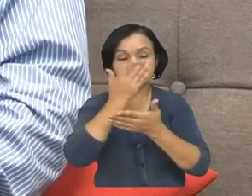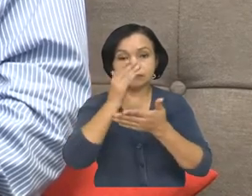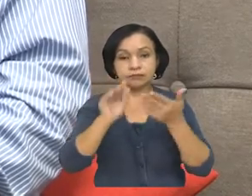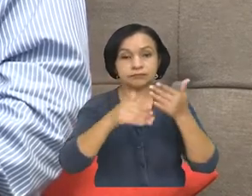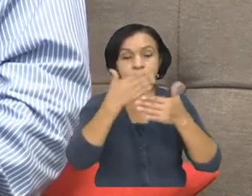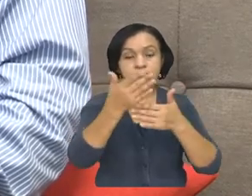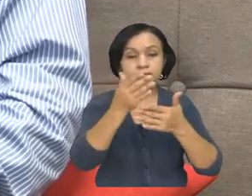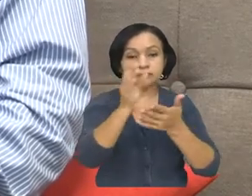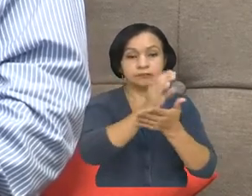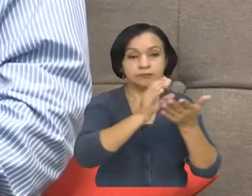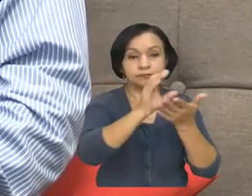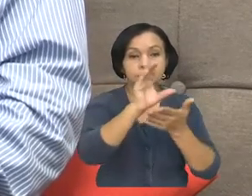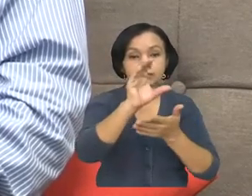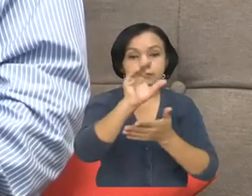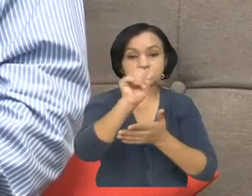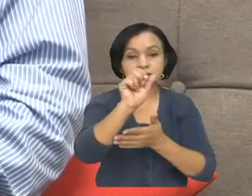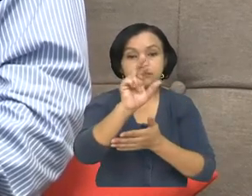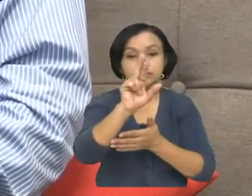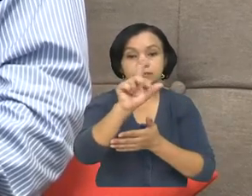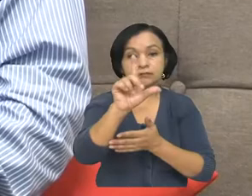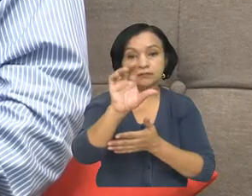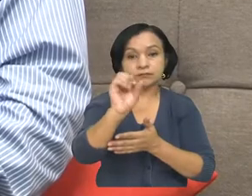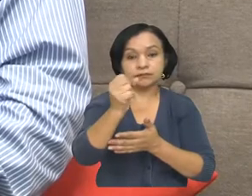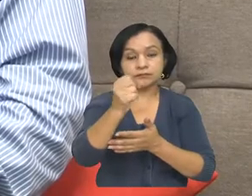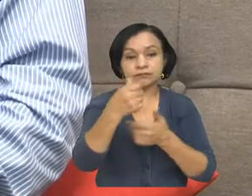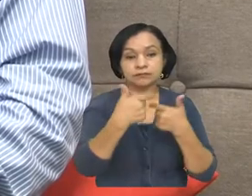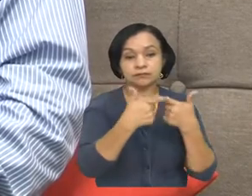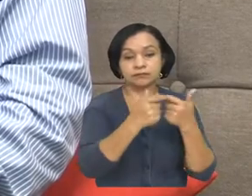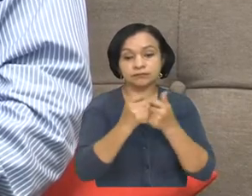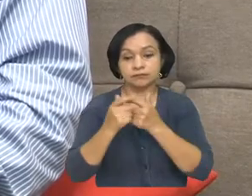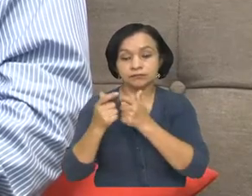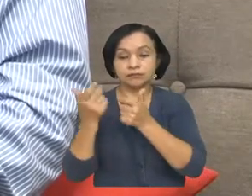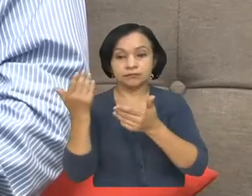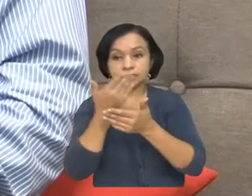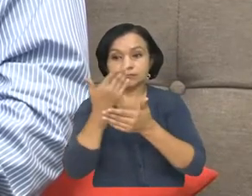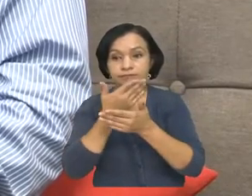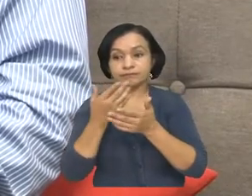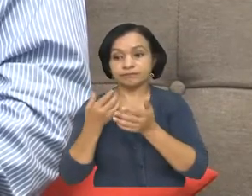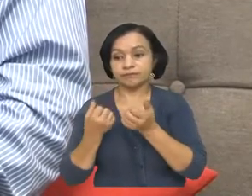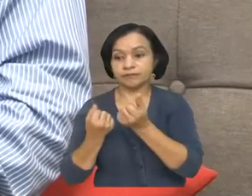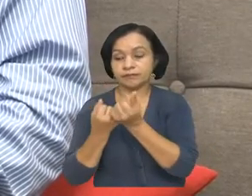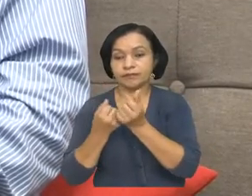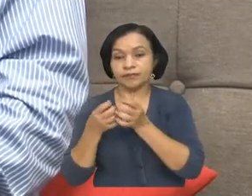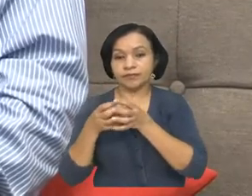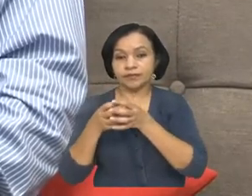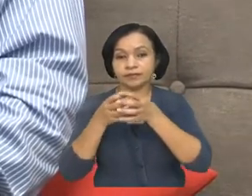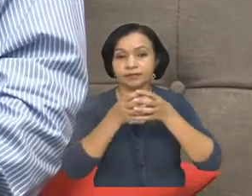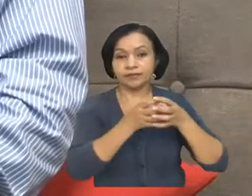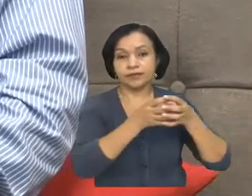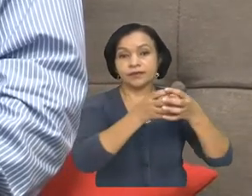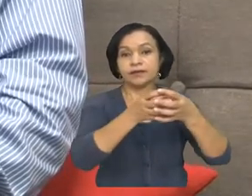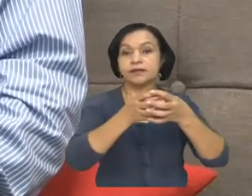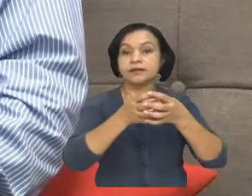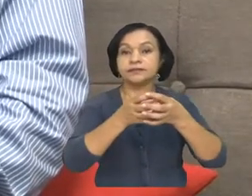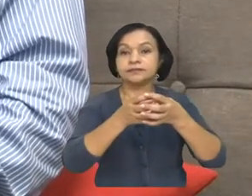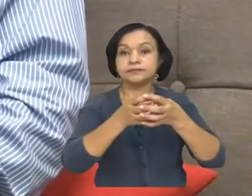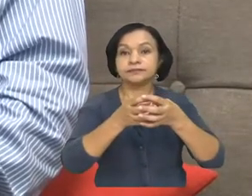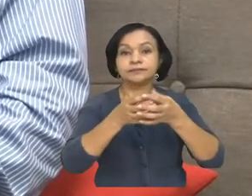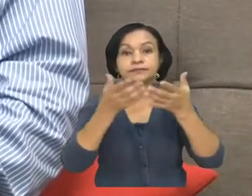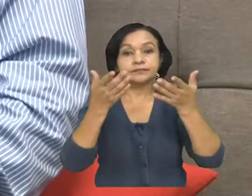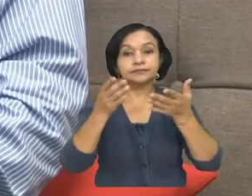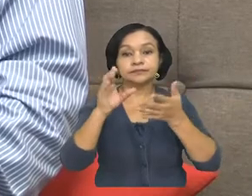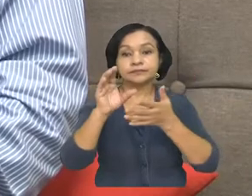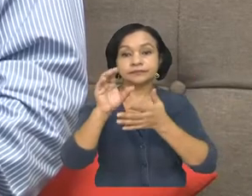Blas, nos vimos involucrados pues, en los movimientos estudiantiles y a la vez también dentro de lo que es la colonia